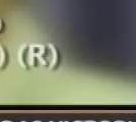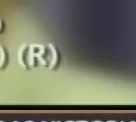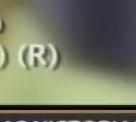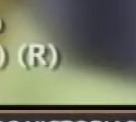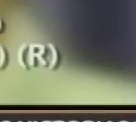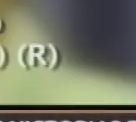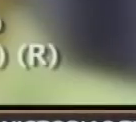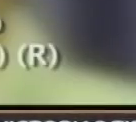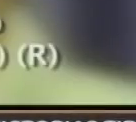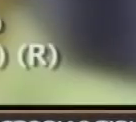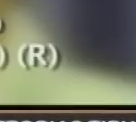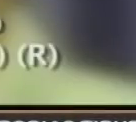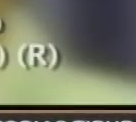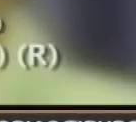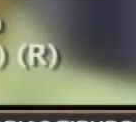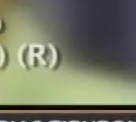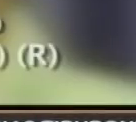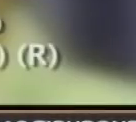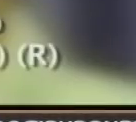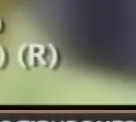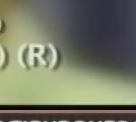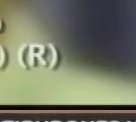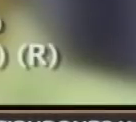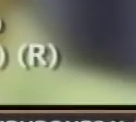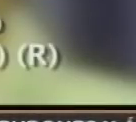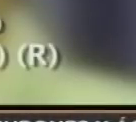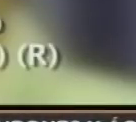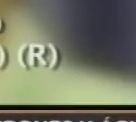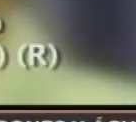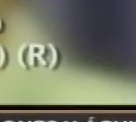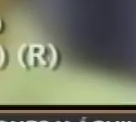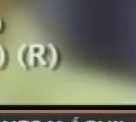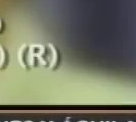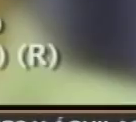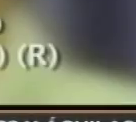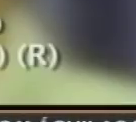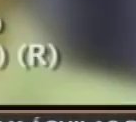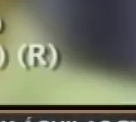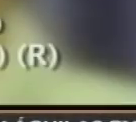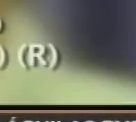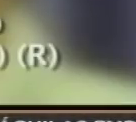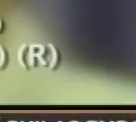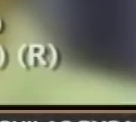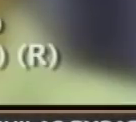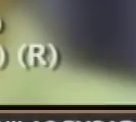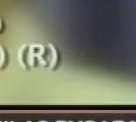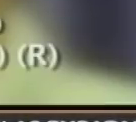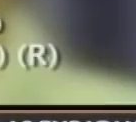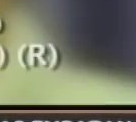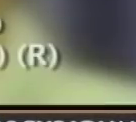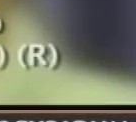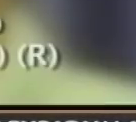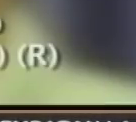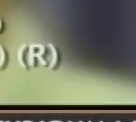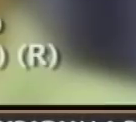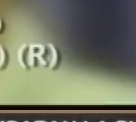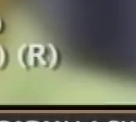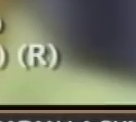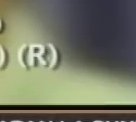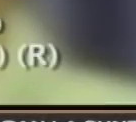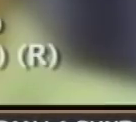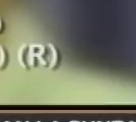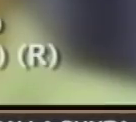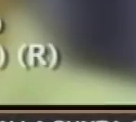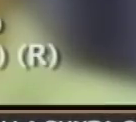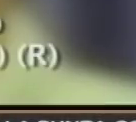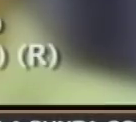y en Cuba. Ahí el número no lo puedo averiguar en este instante. Allí puedes